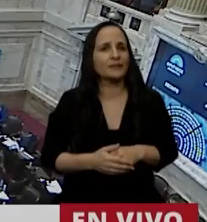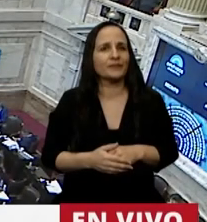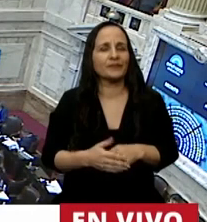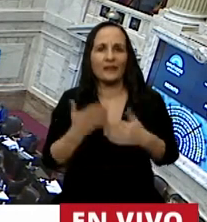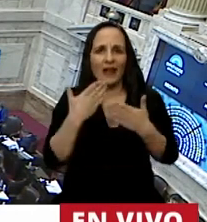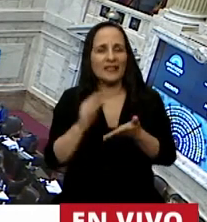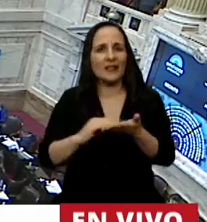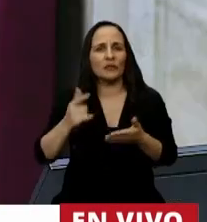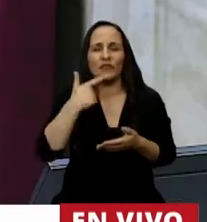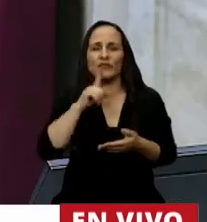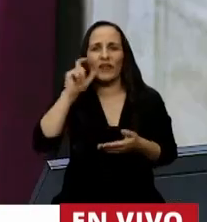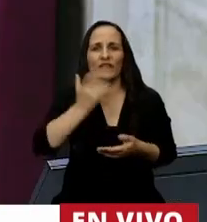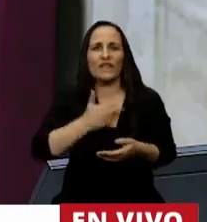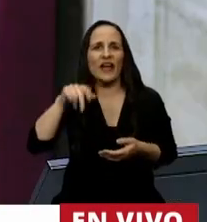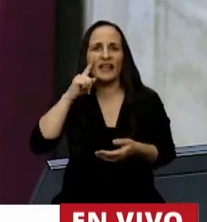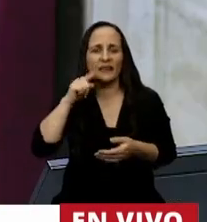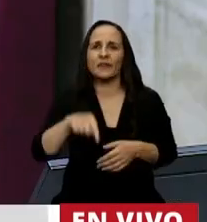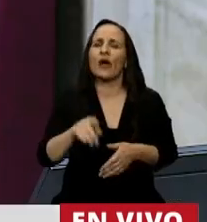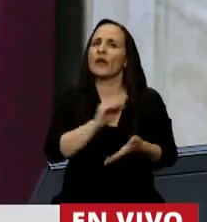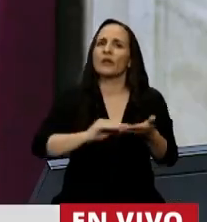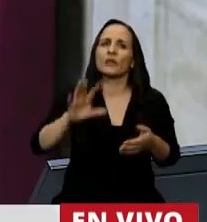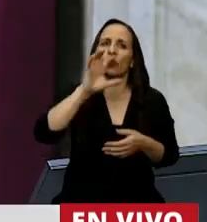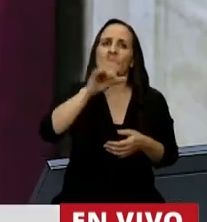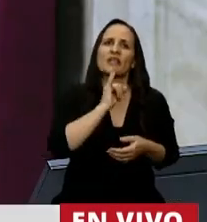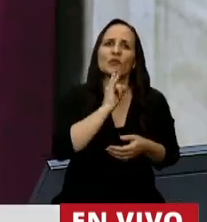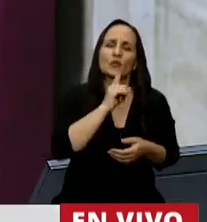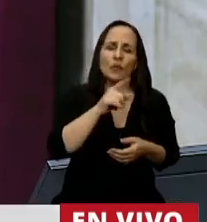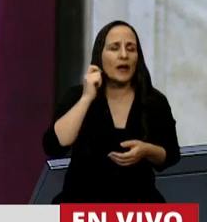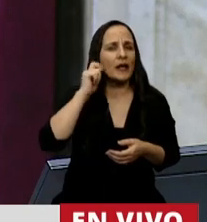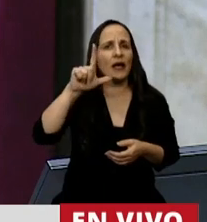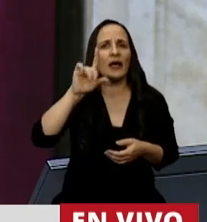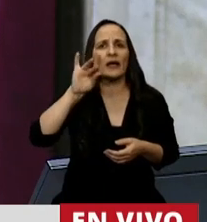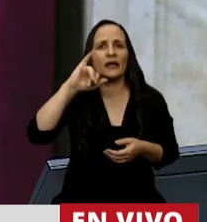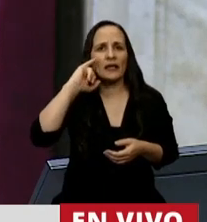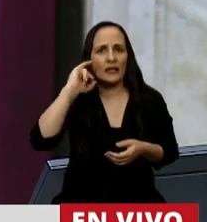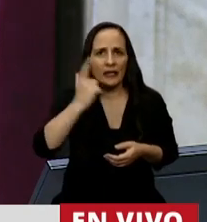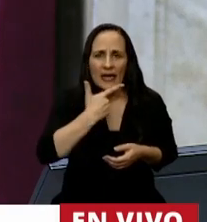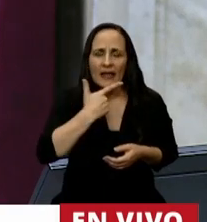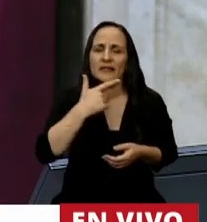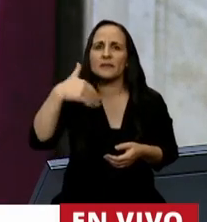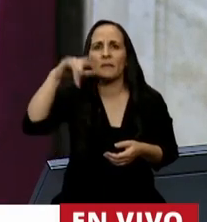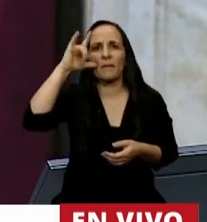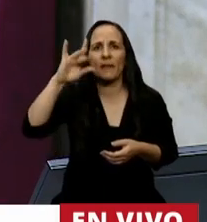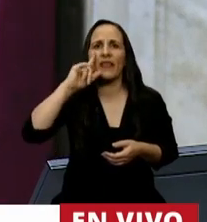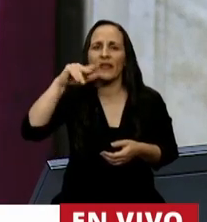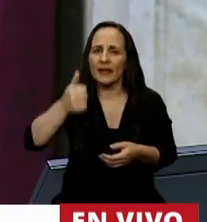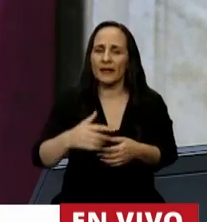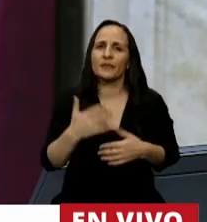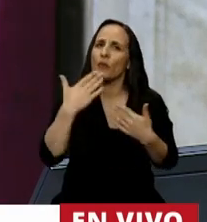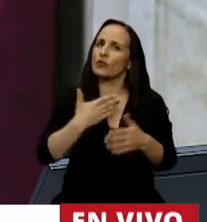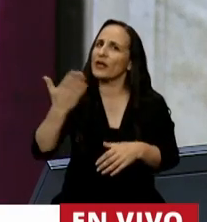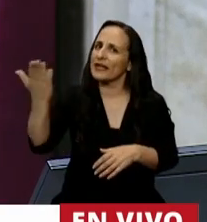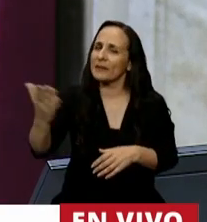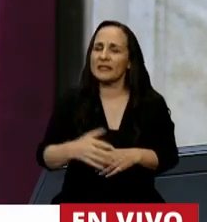En uso de la palabra, la diputada por la provincia de Tucumán, Gladys Medina. Muchas gracias, señor